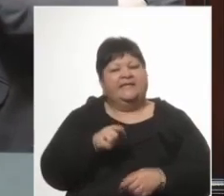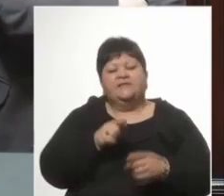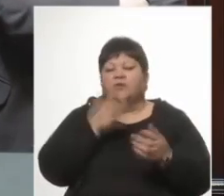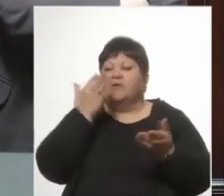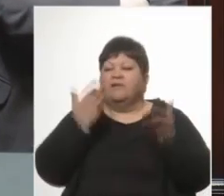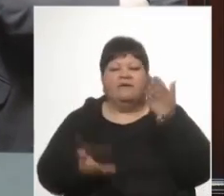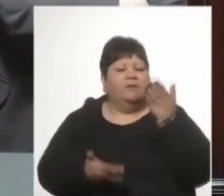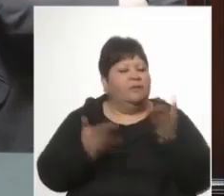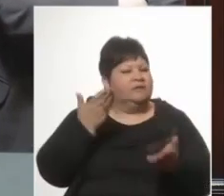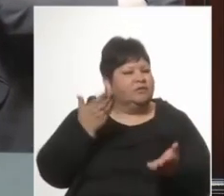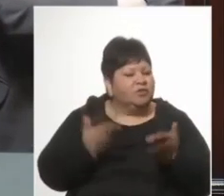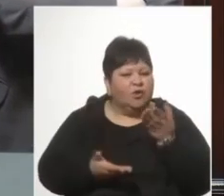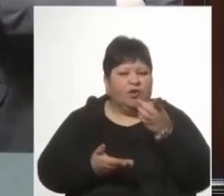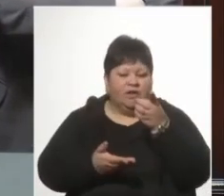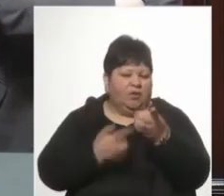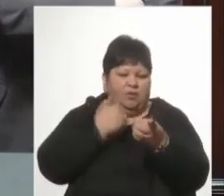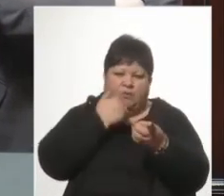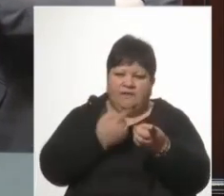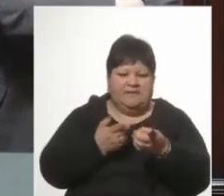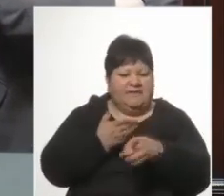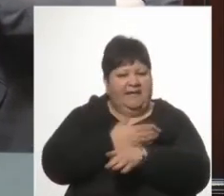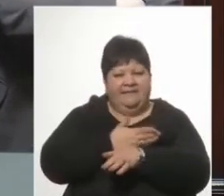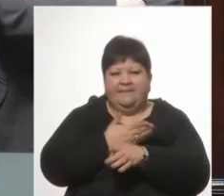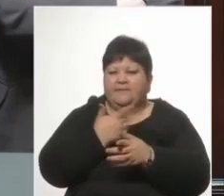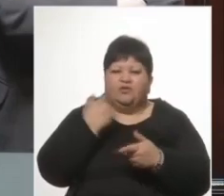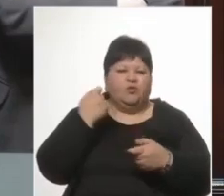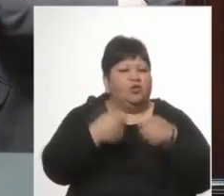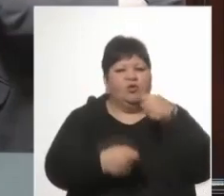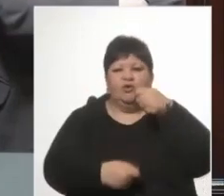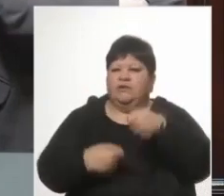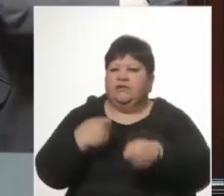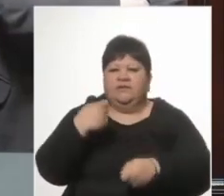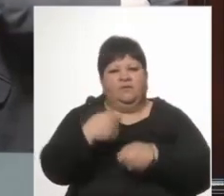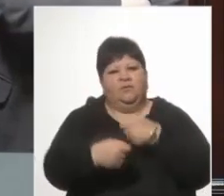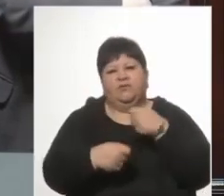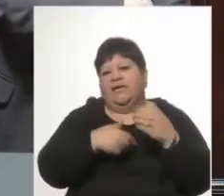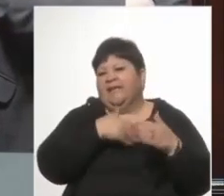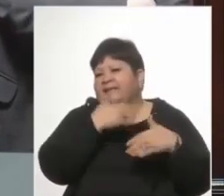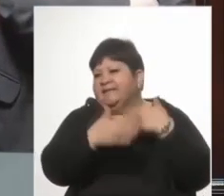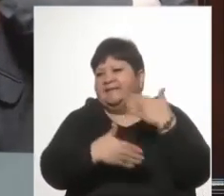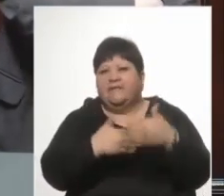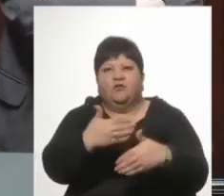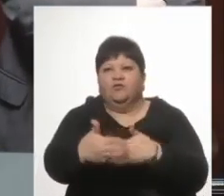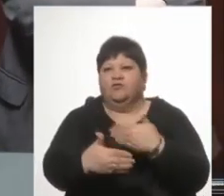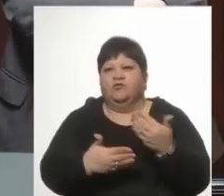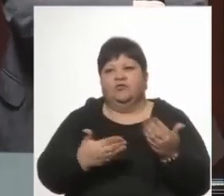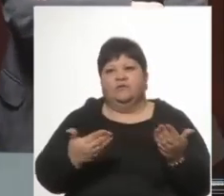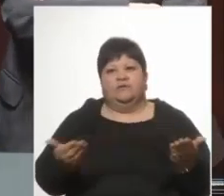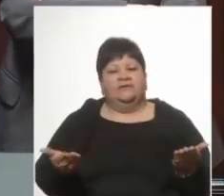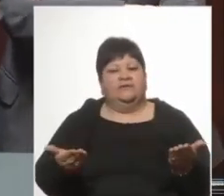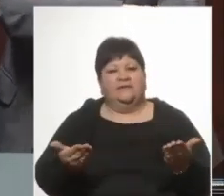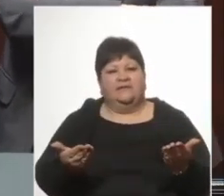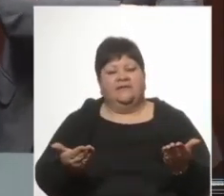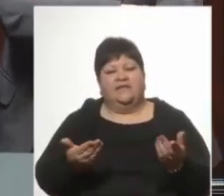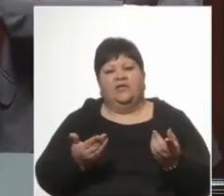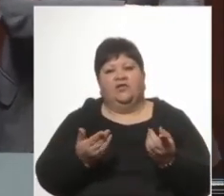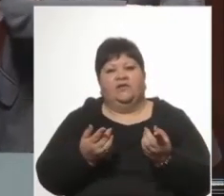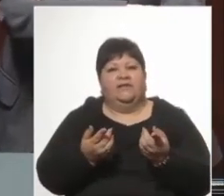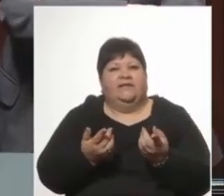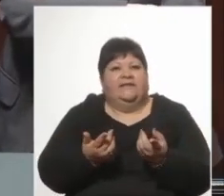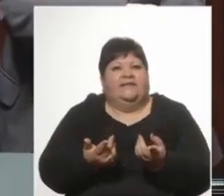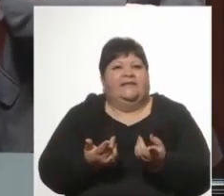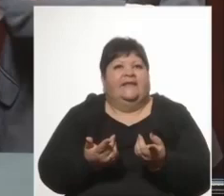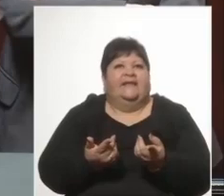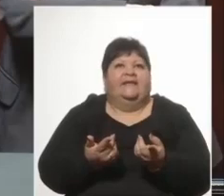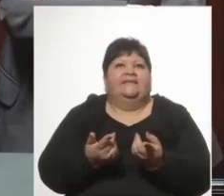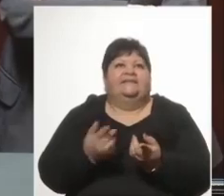evaluaciones que nos parece que no contribuyen al desarrollo de lo que precisamente tiene que ver con que si